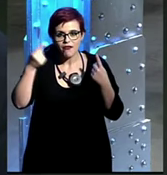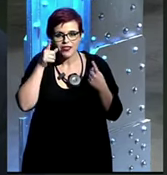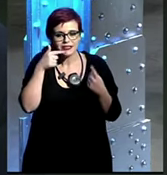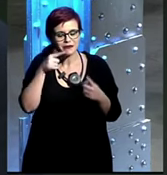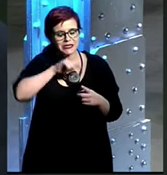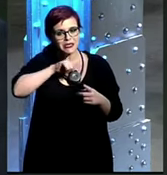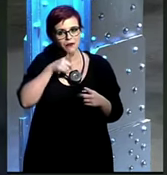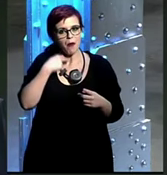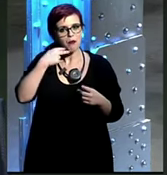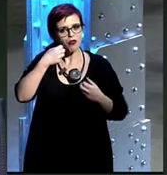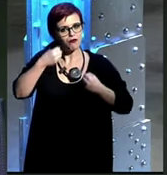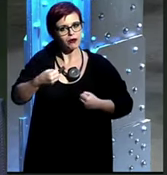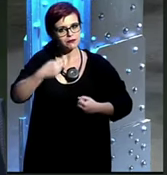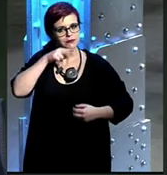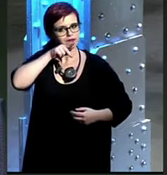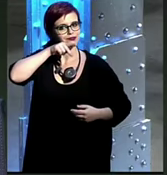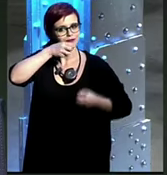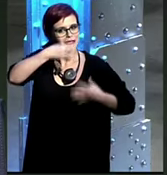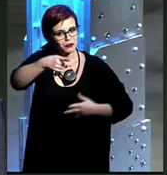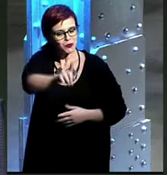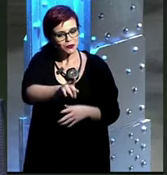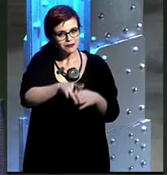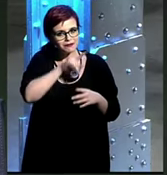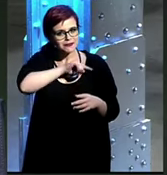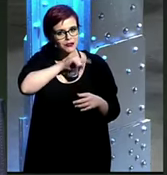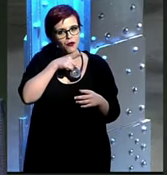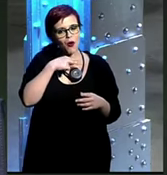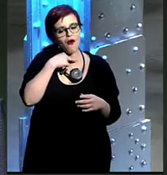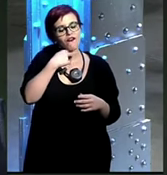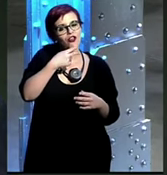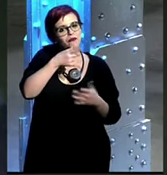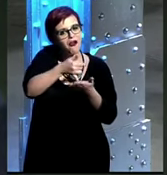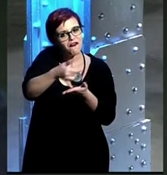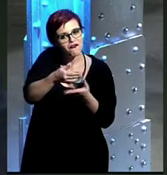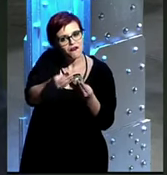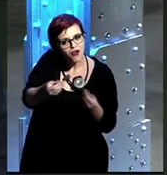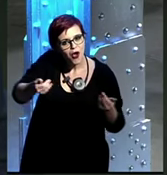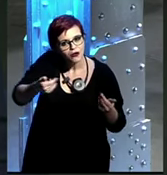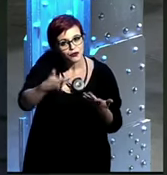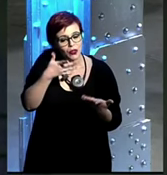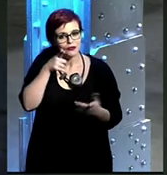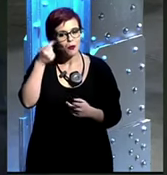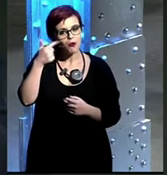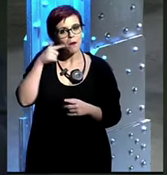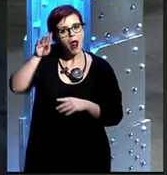un poco el volumen para crear un poco de ese clima para empezar a preguntarle.